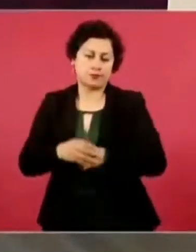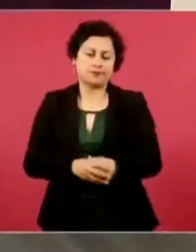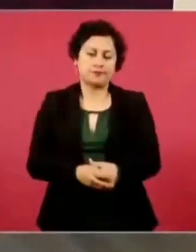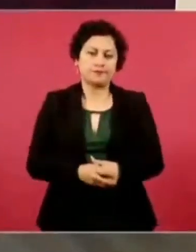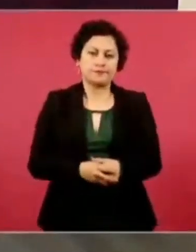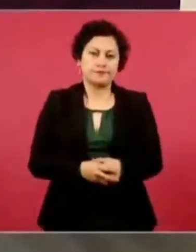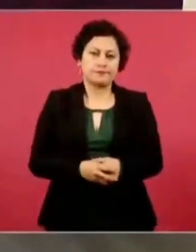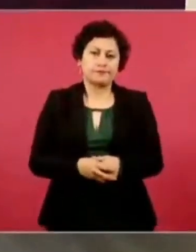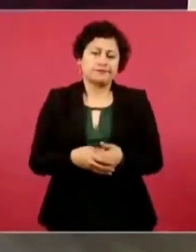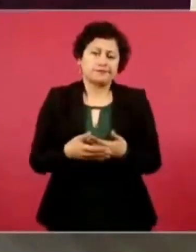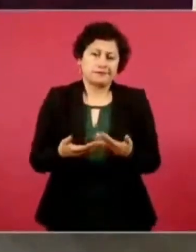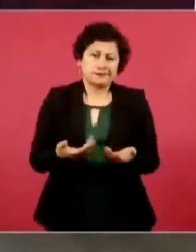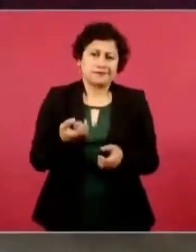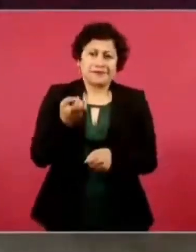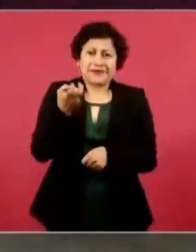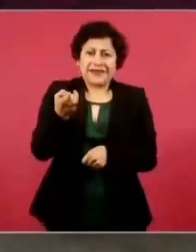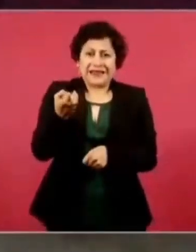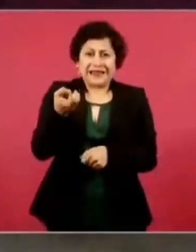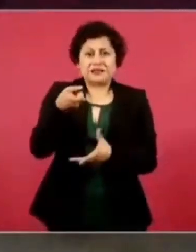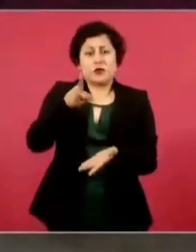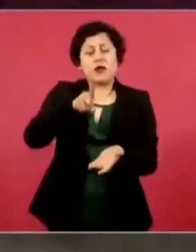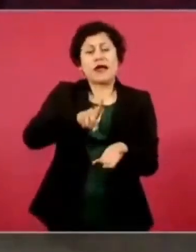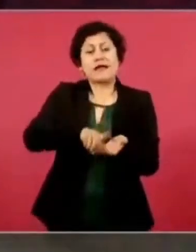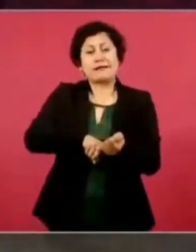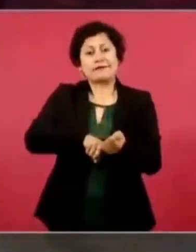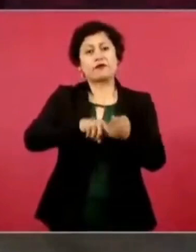toda una estructura, siempre hemos hablado de eso,